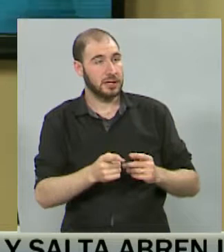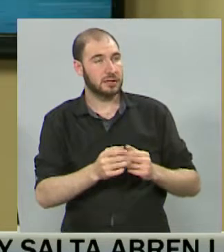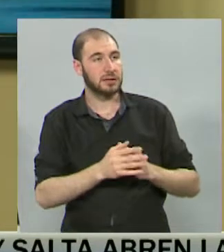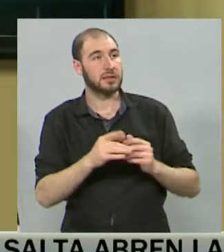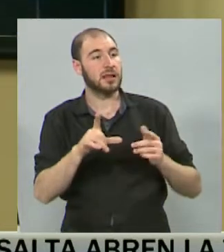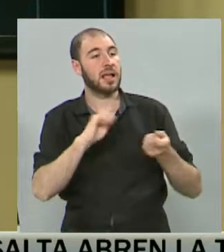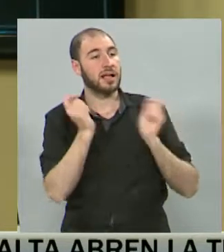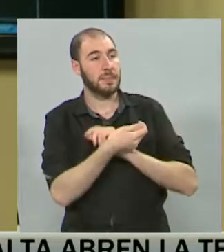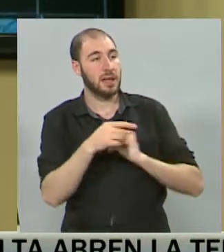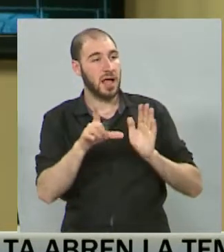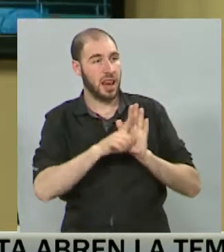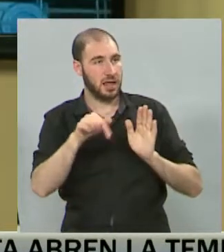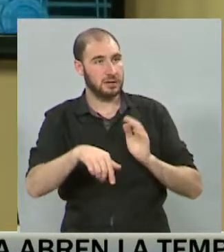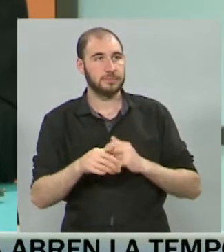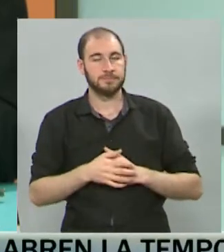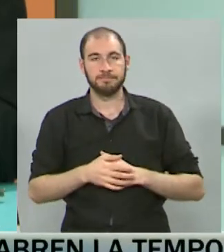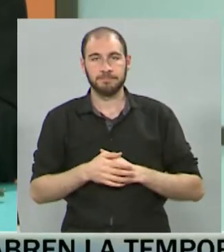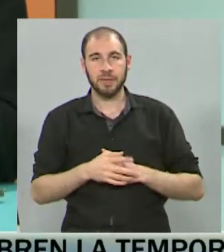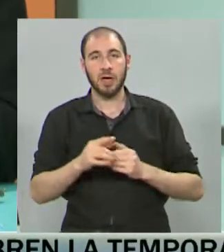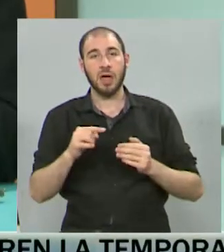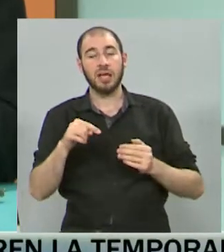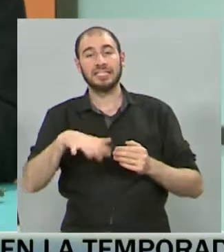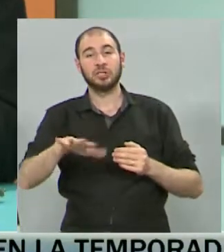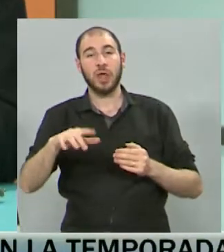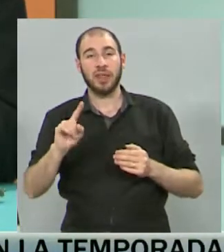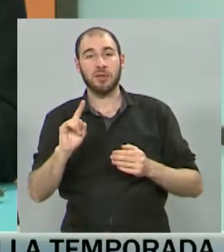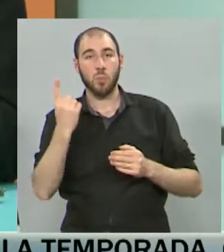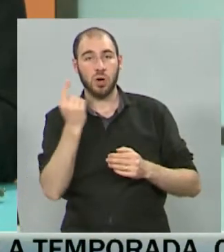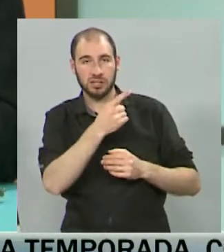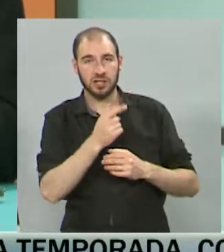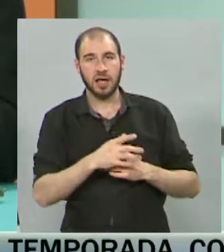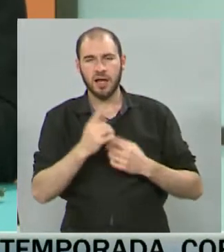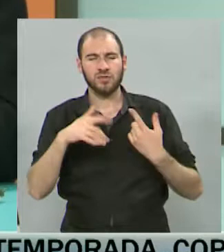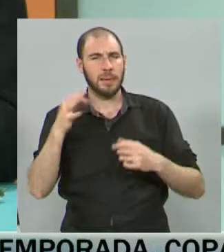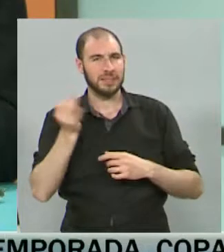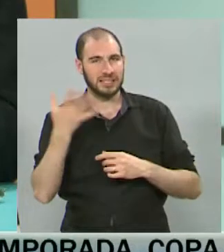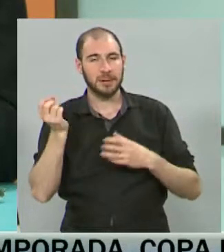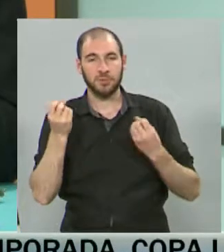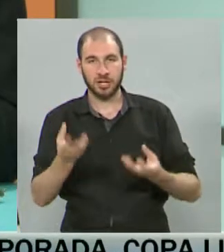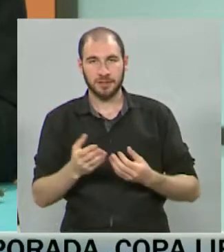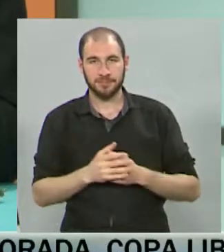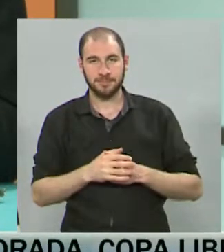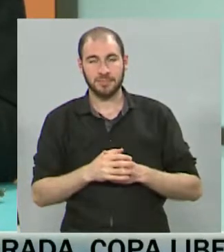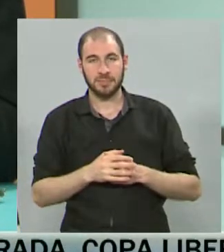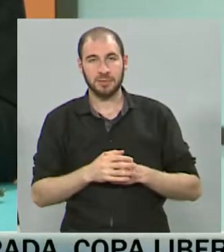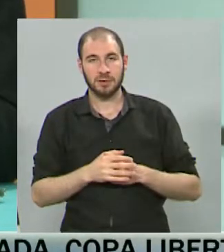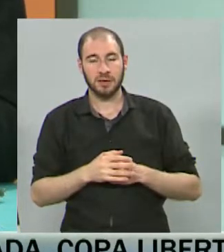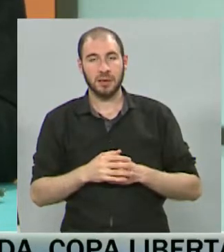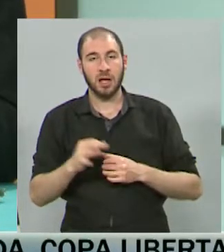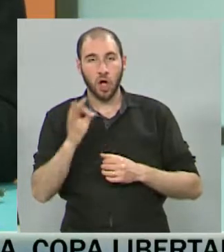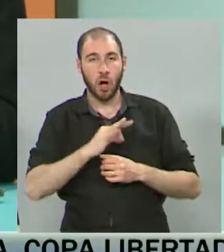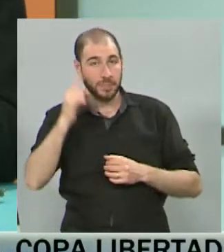también modificar esta ley. Bueno, en la ciudad autónoma se ha dado una situación bastante particular porque desde el punto de